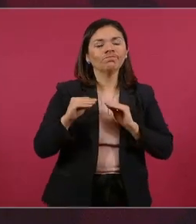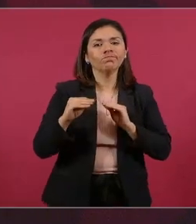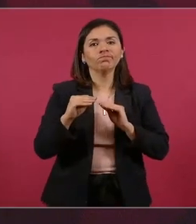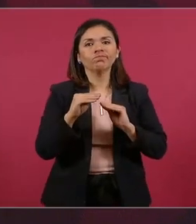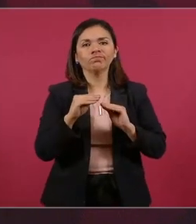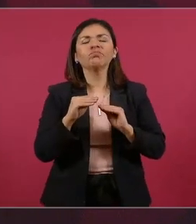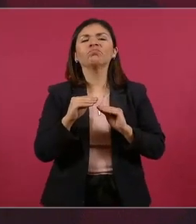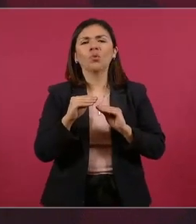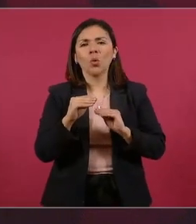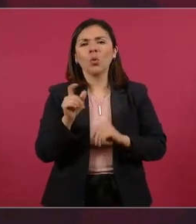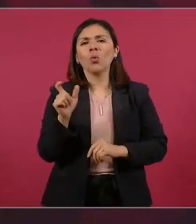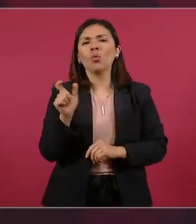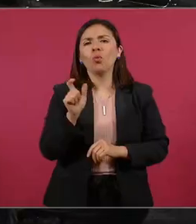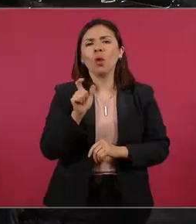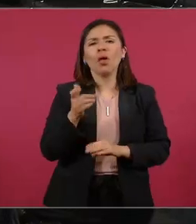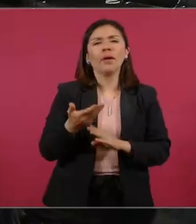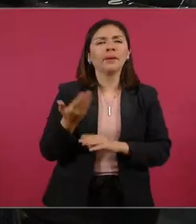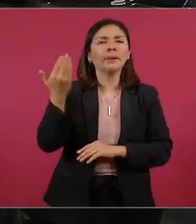cuando